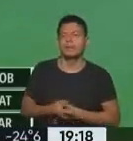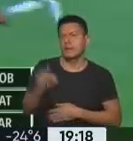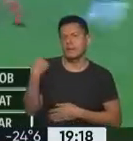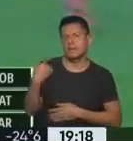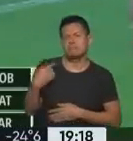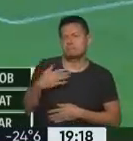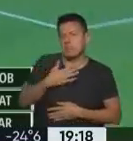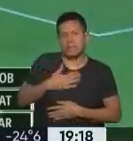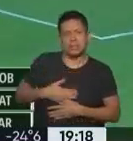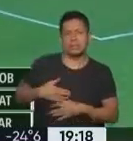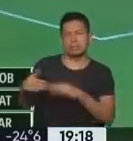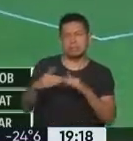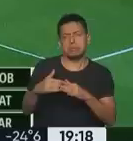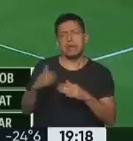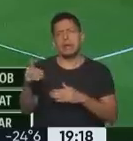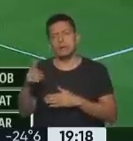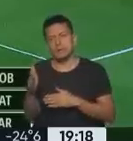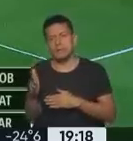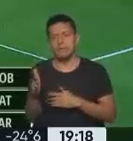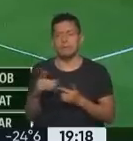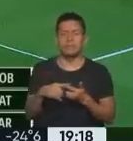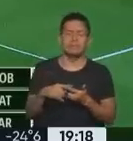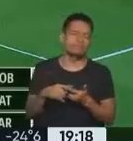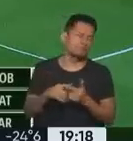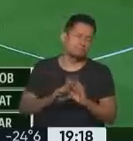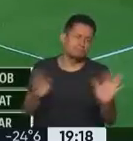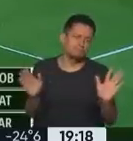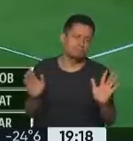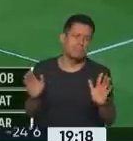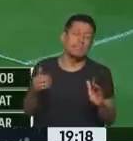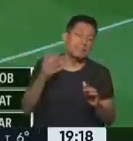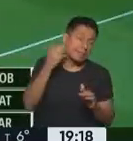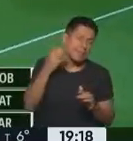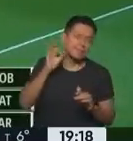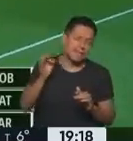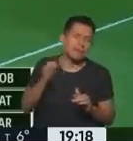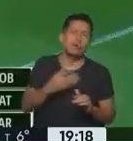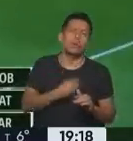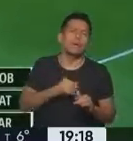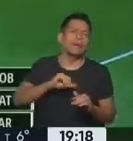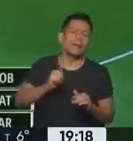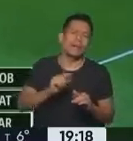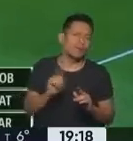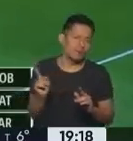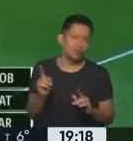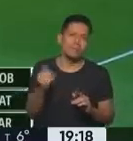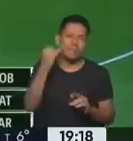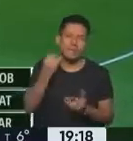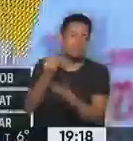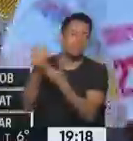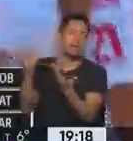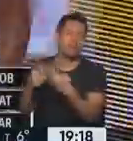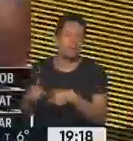rápidamente las cosas, porque Aldo Civi, ya, tanto Aldo Civi como Tigre sabían que Huracán no ganaba, entonces estaban clasificados. Y perdieron ellos